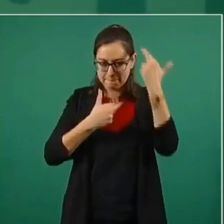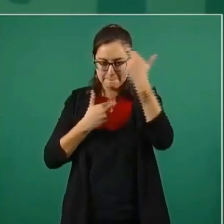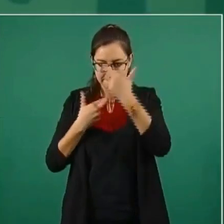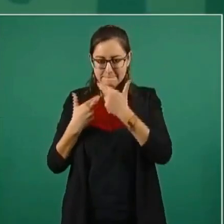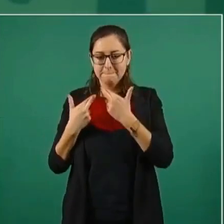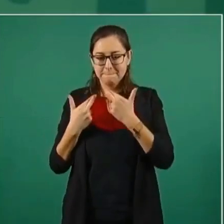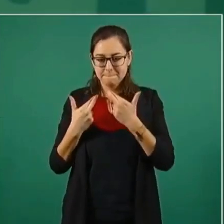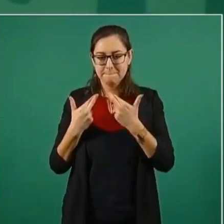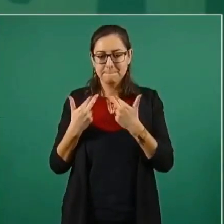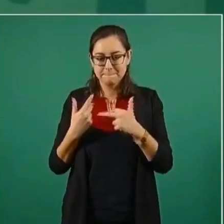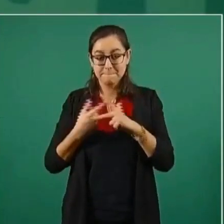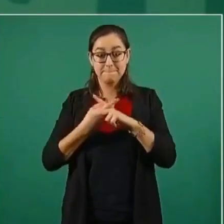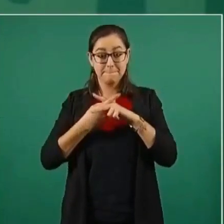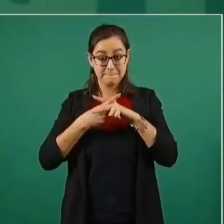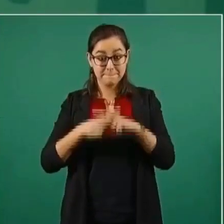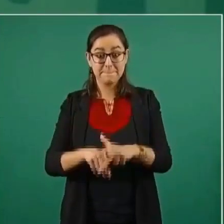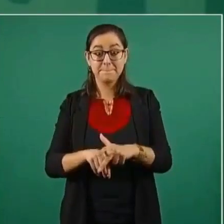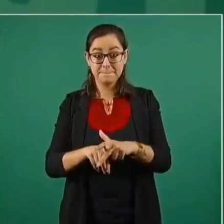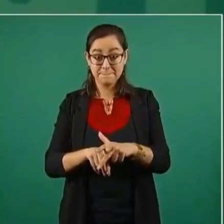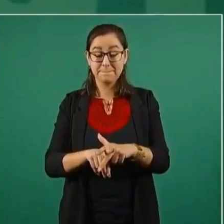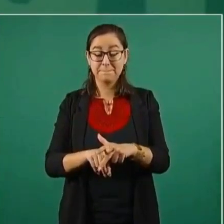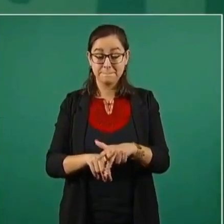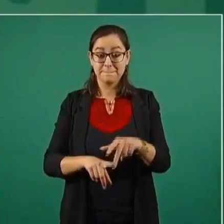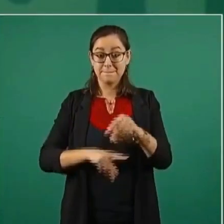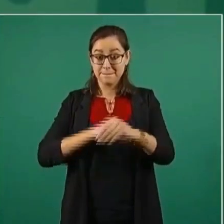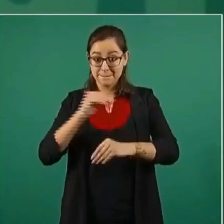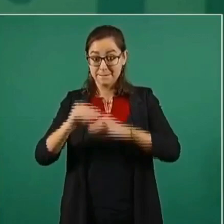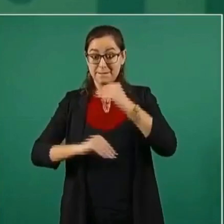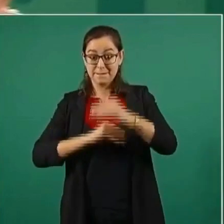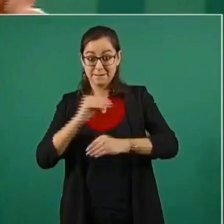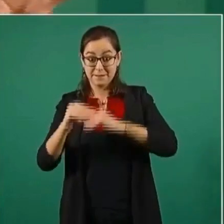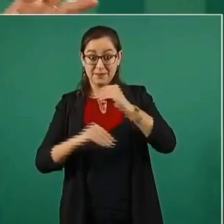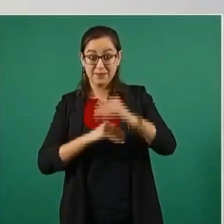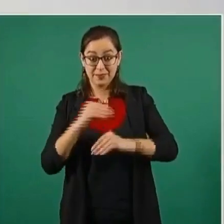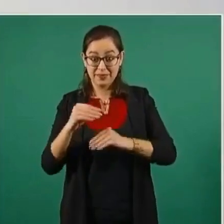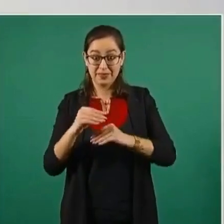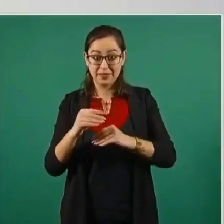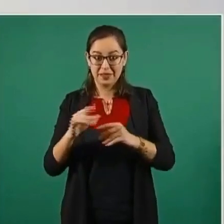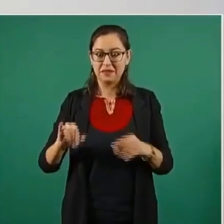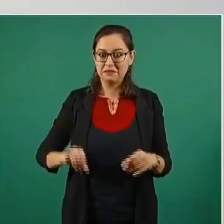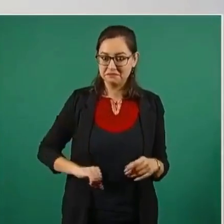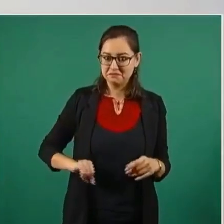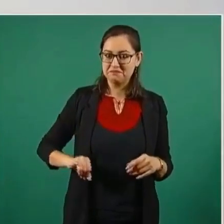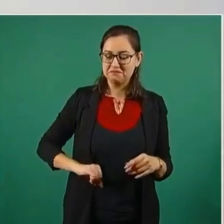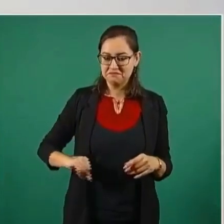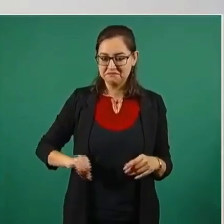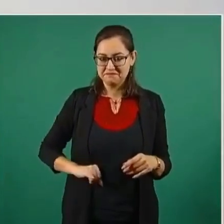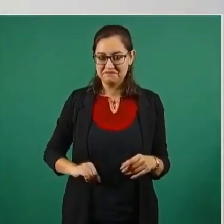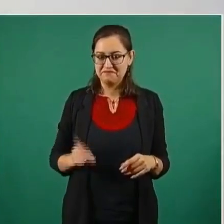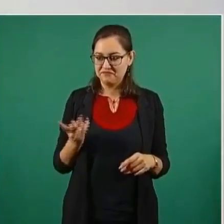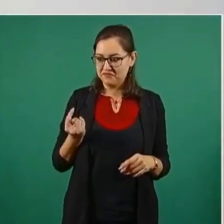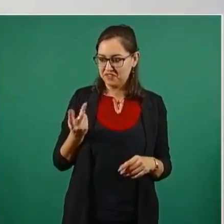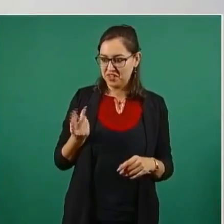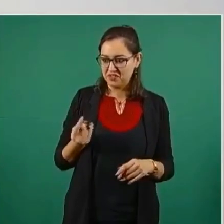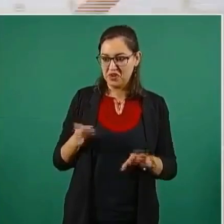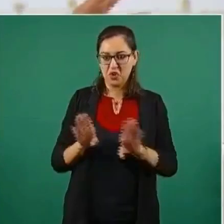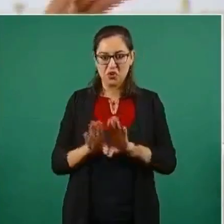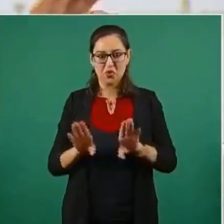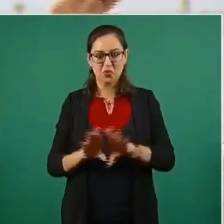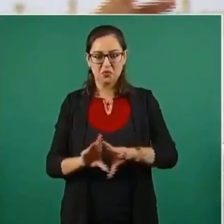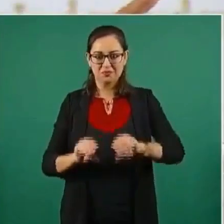genera un debate interesante sobre el papel de los medios electrónicos, el